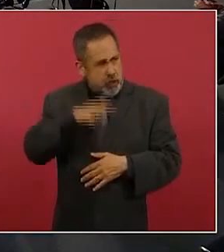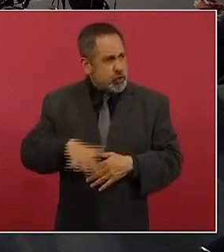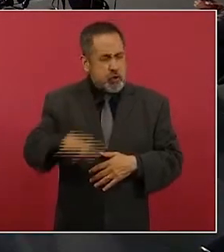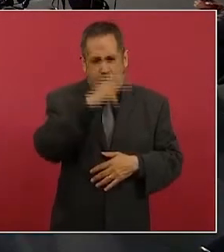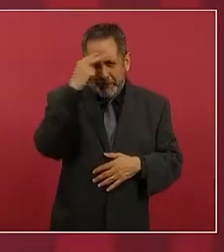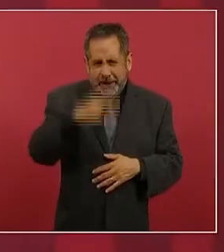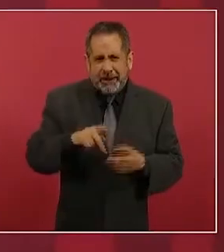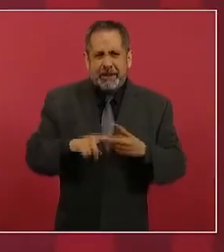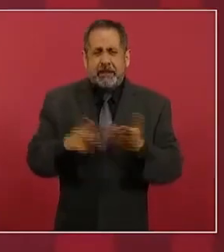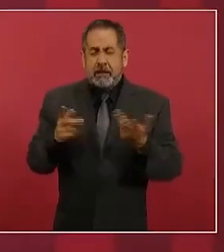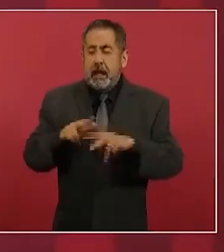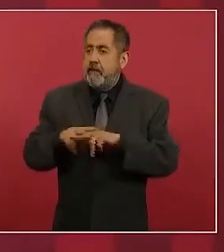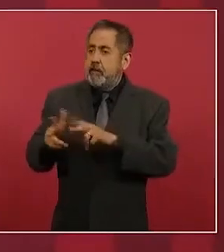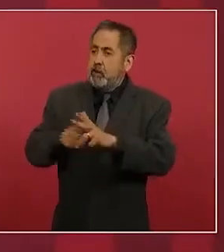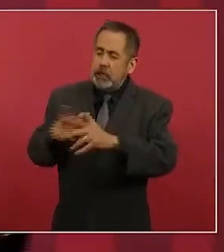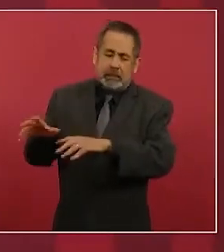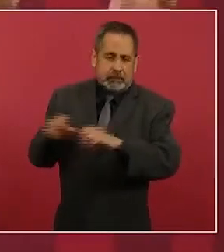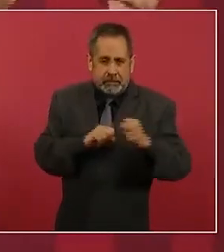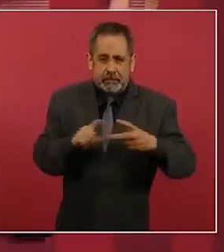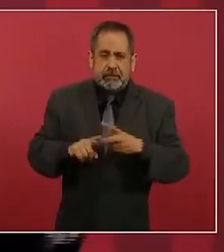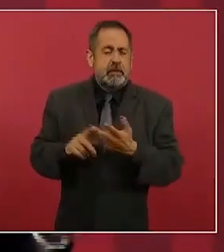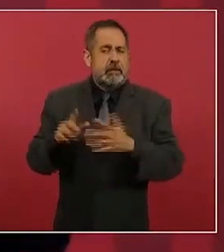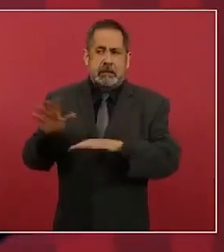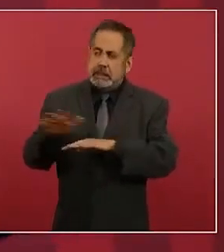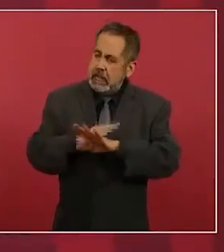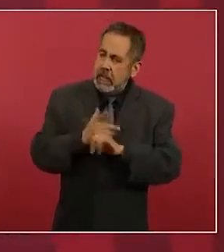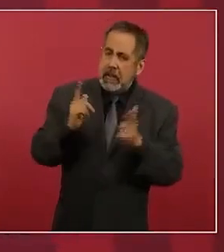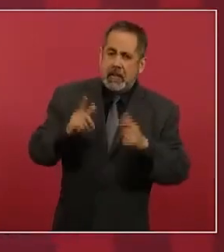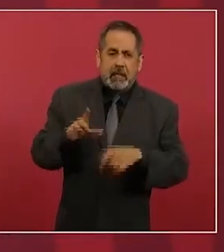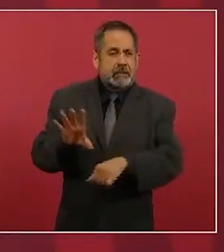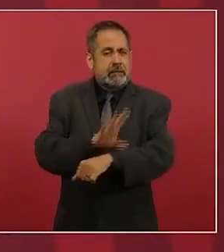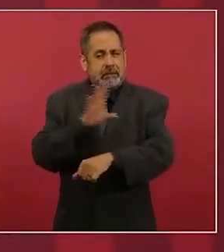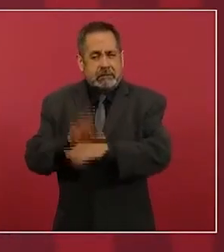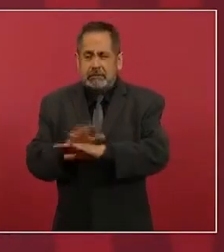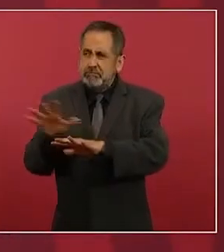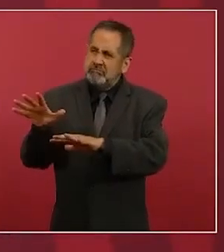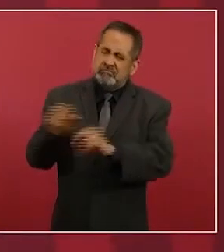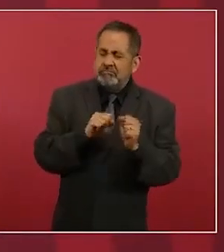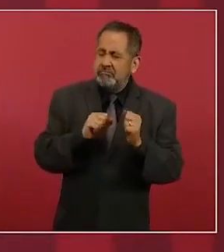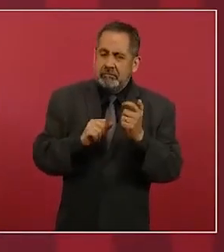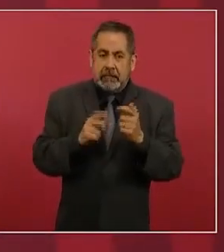y se recuperaron los ferrocarriles y se recuperó la industria eléctrica